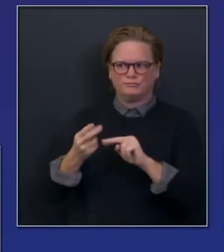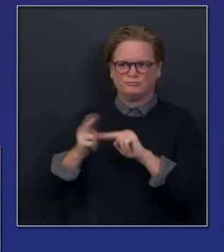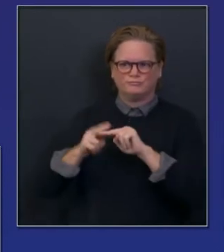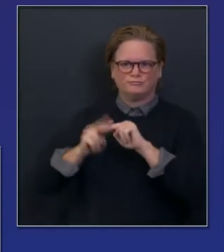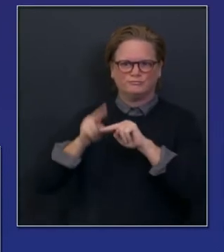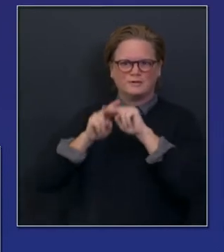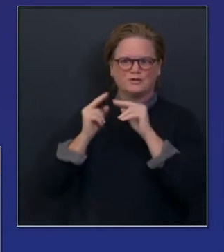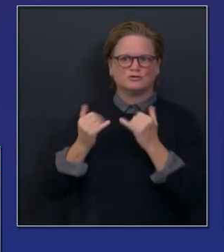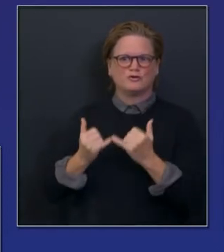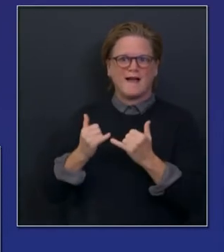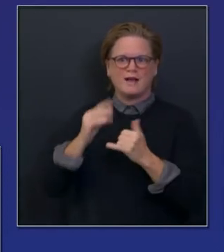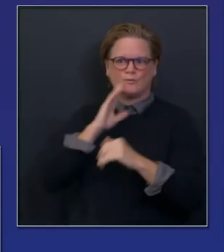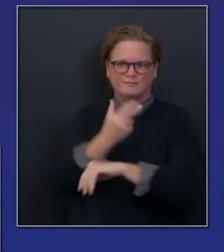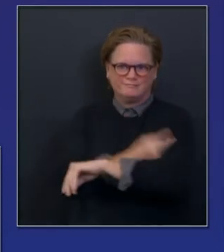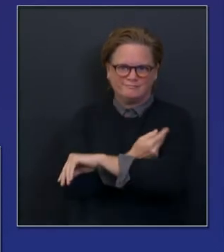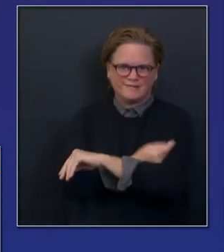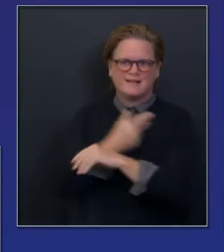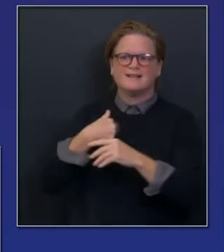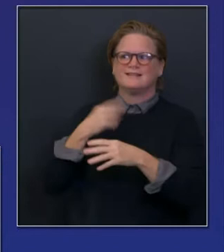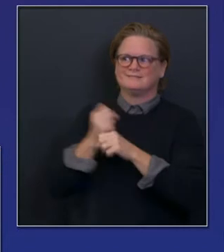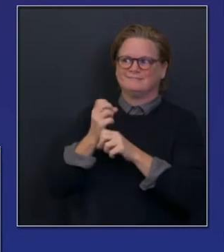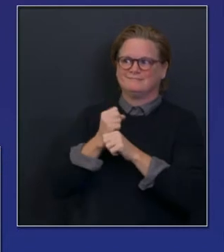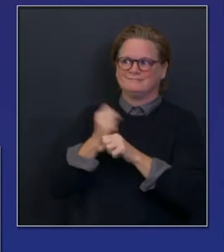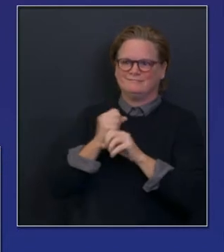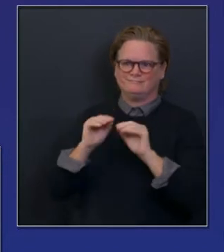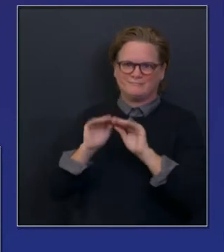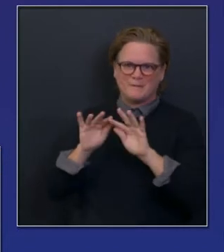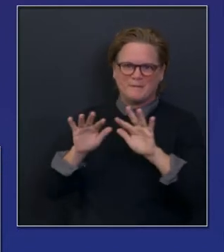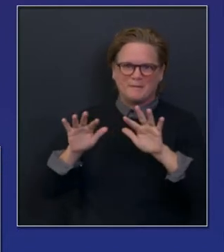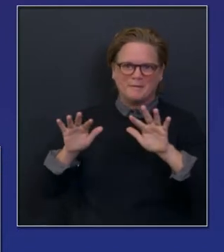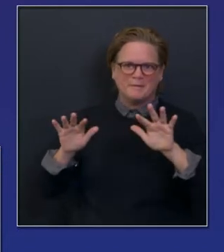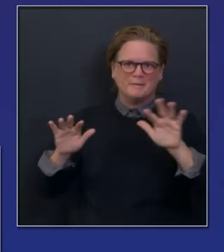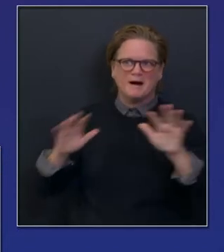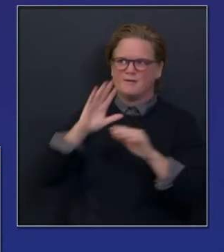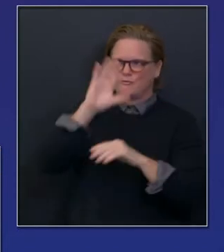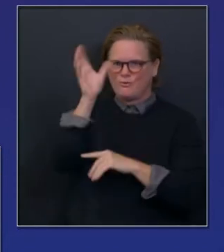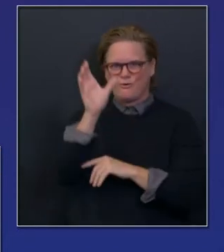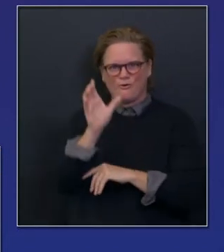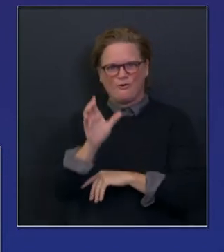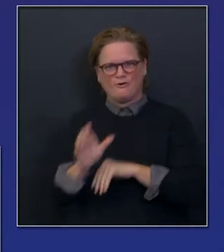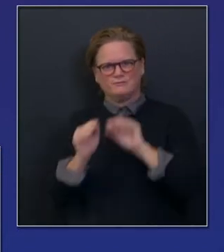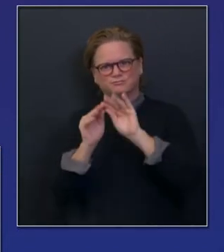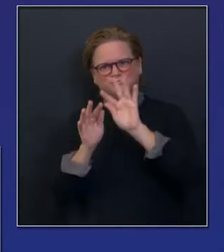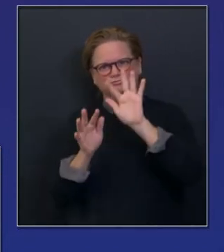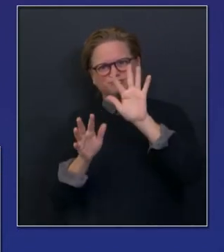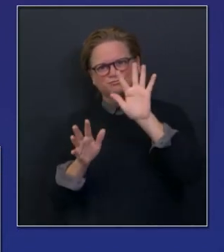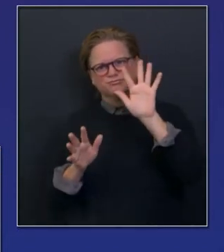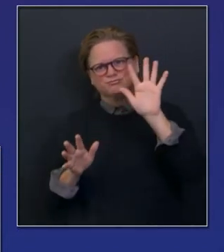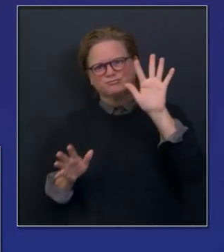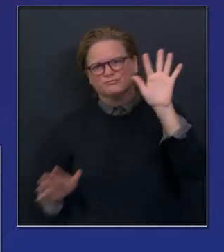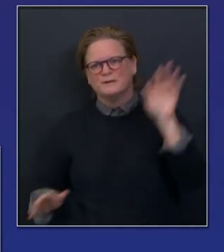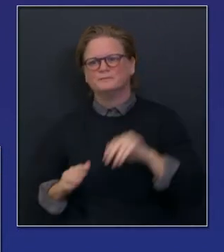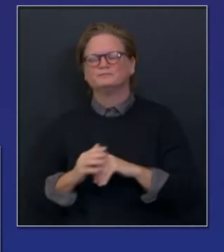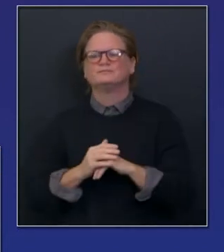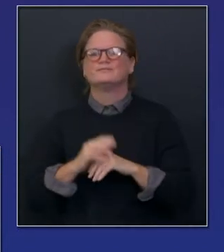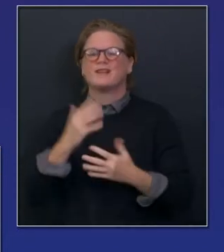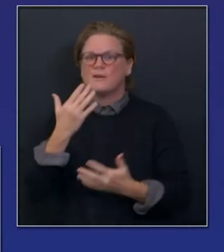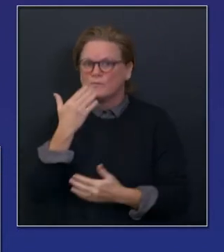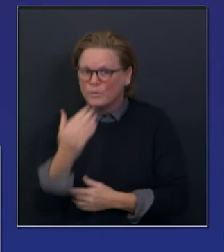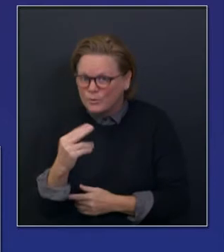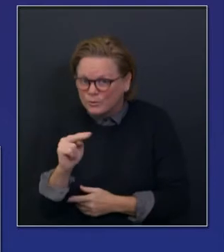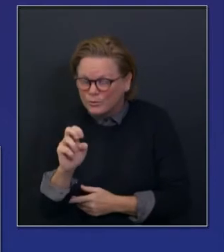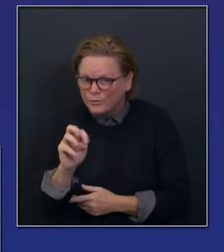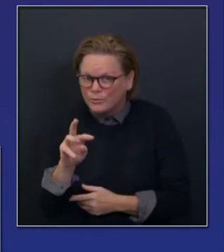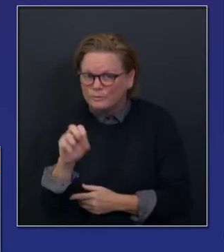anochecer, hasta el resto de la semana. Y aquí algunas buenas noticias. Anoche recibimos noticia